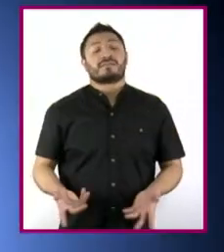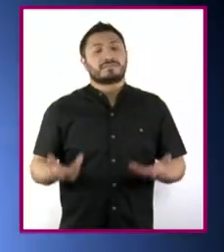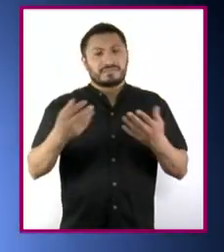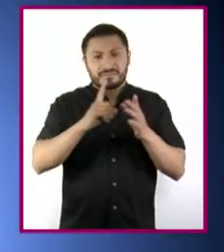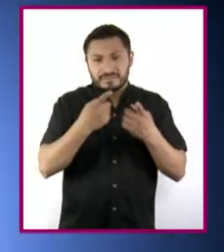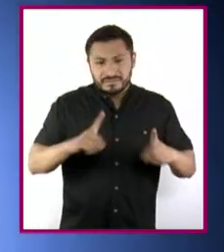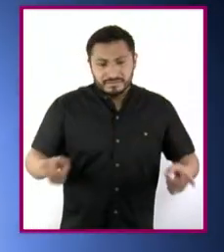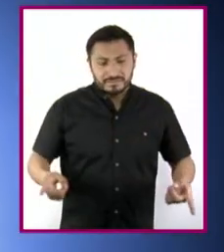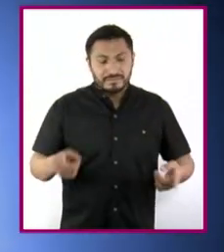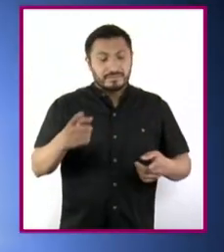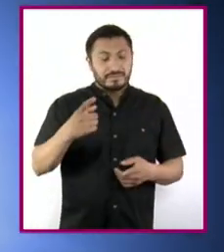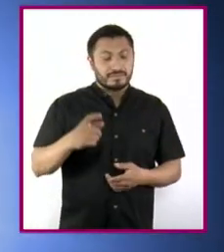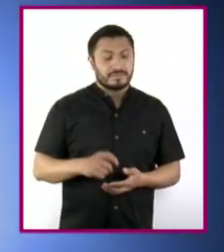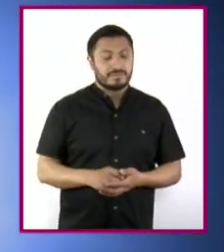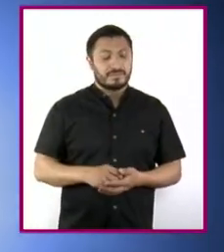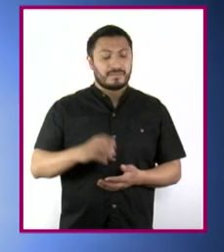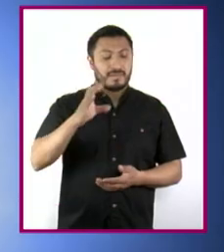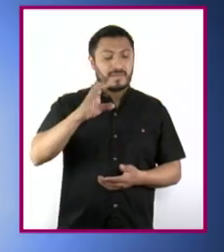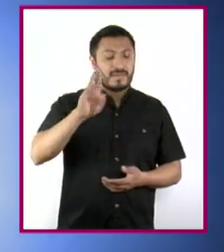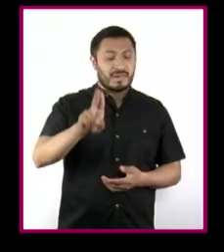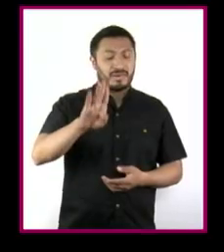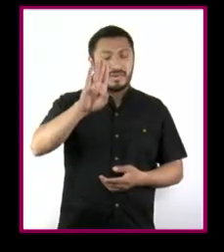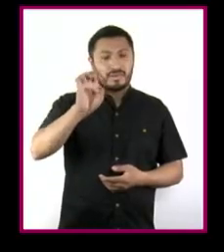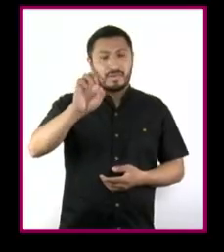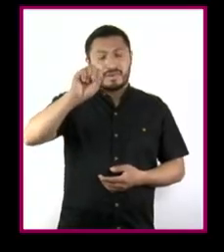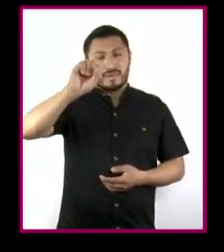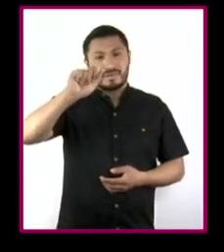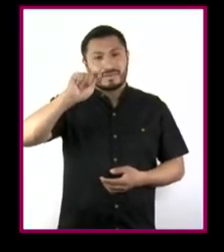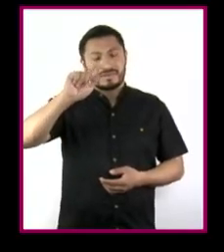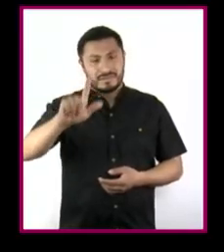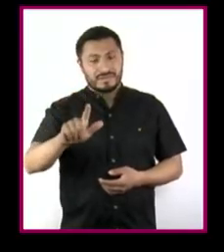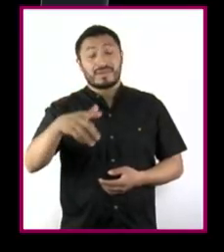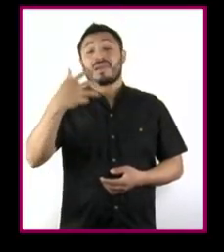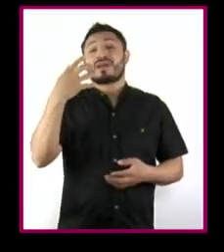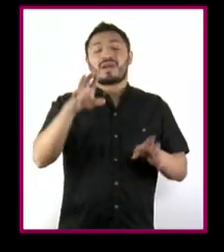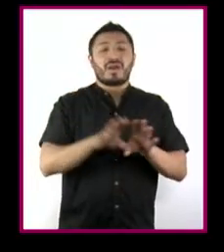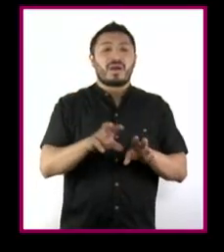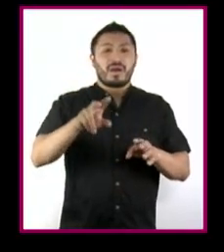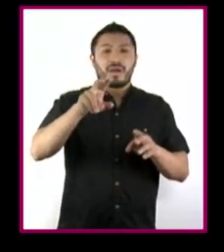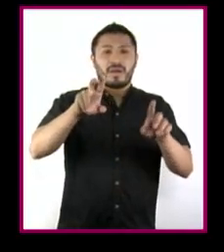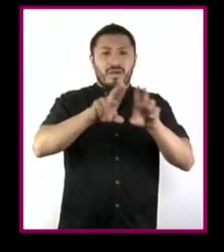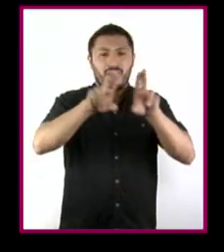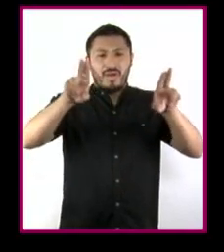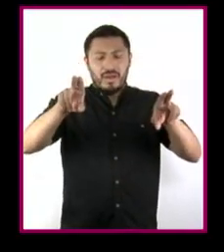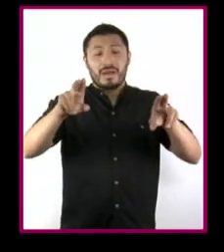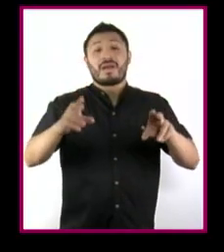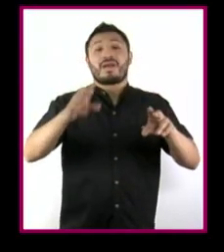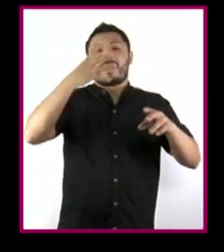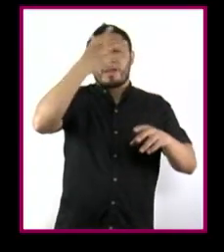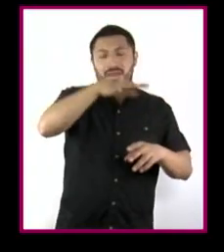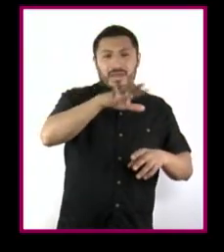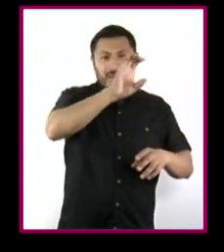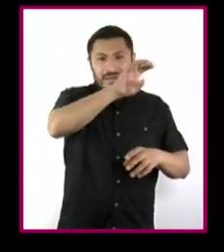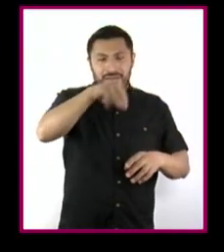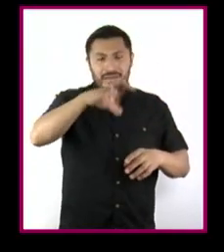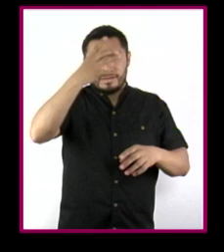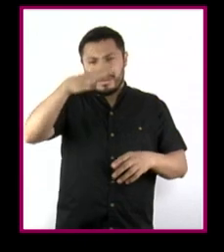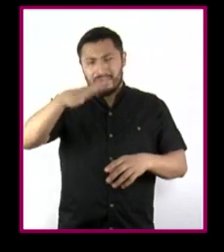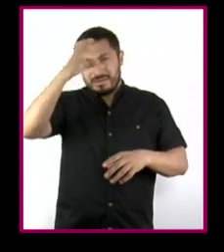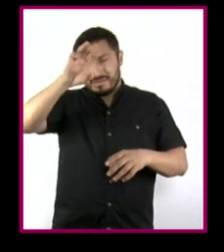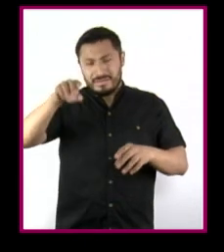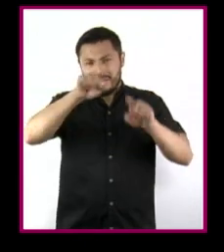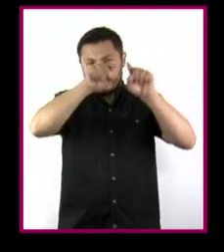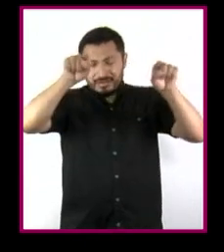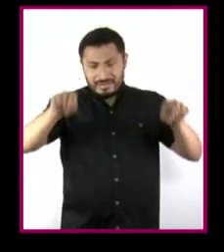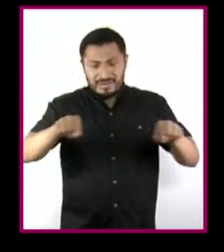de CubeSats, o nanosatélites, que consisten en cubos de 10 por 10 centímetros que pueden realizar misiones